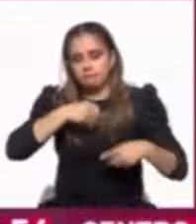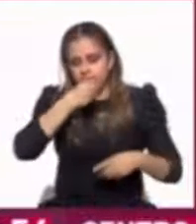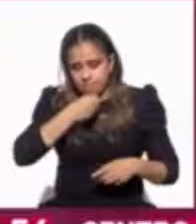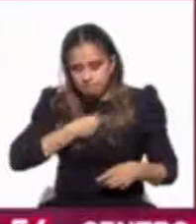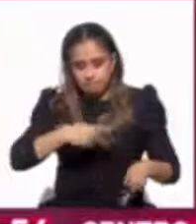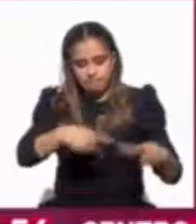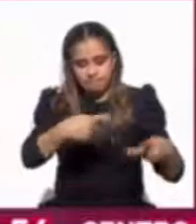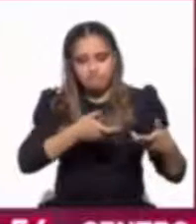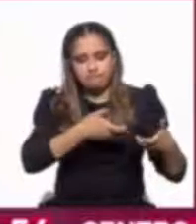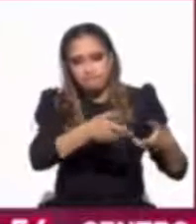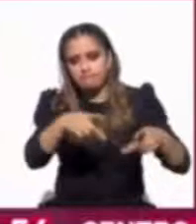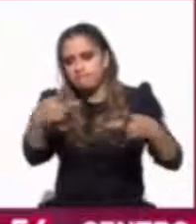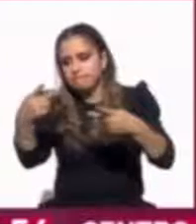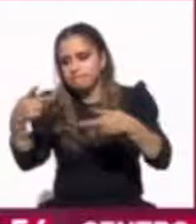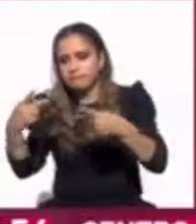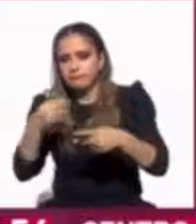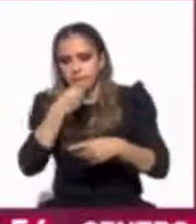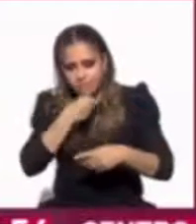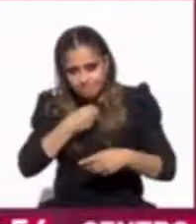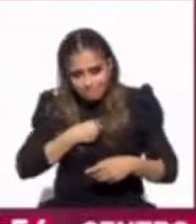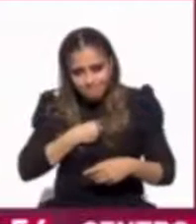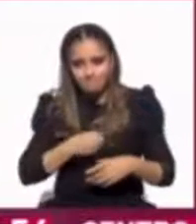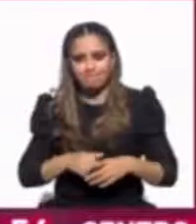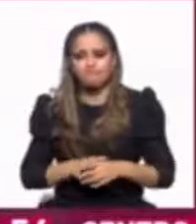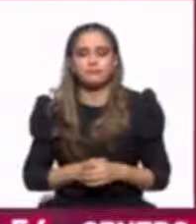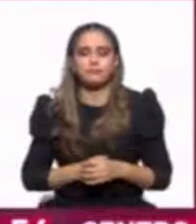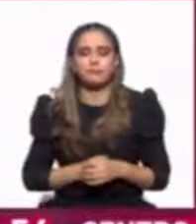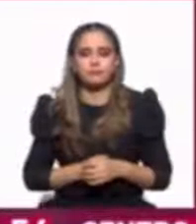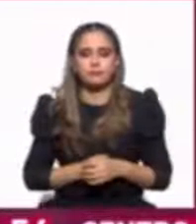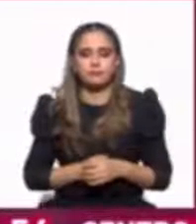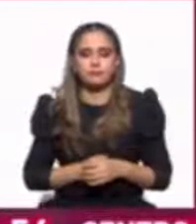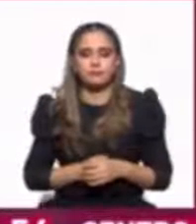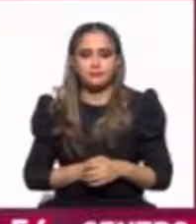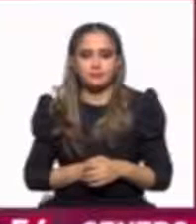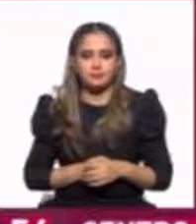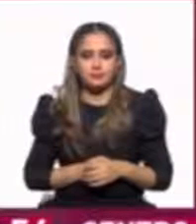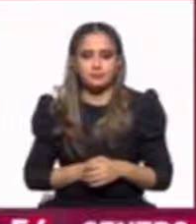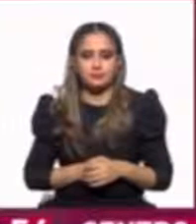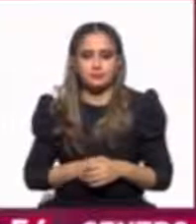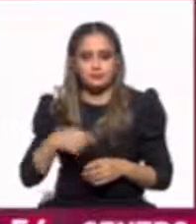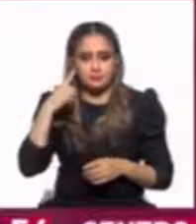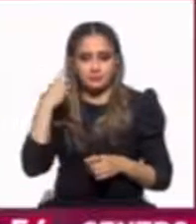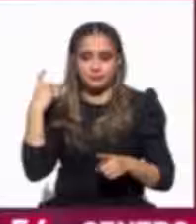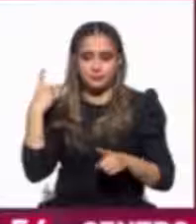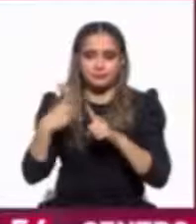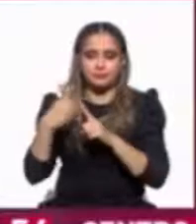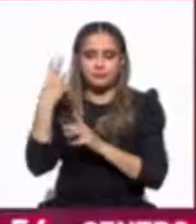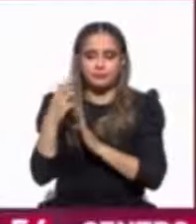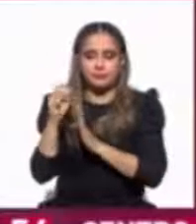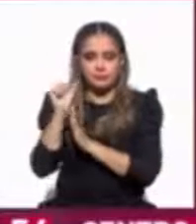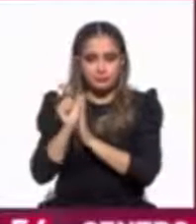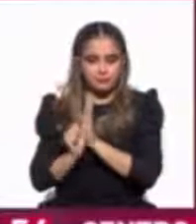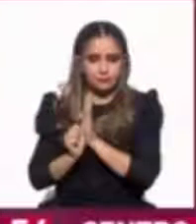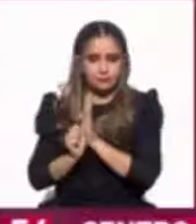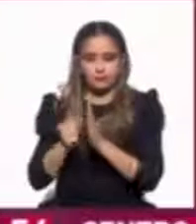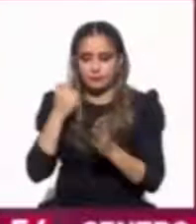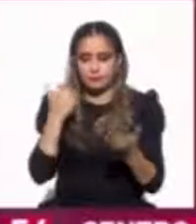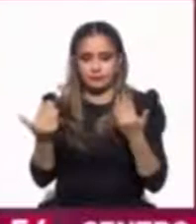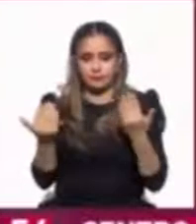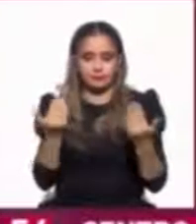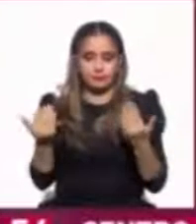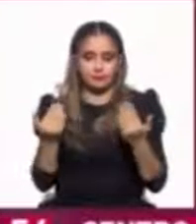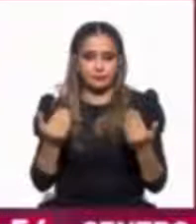Sí. Nuevamente, si vamos a este tercer trimestre de este año y lo comparamos con